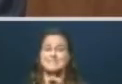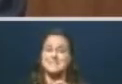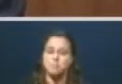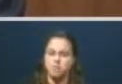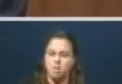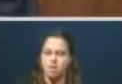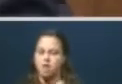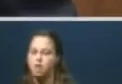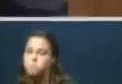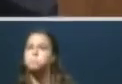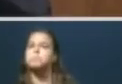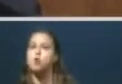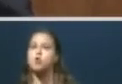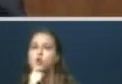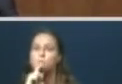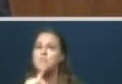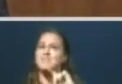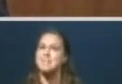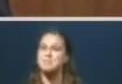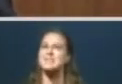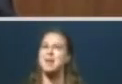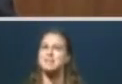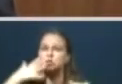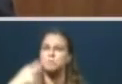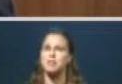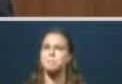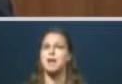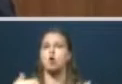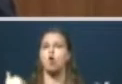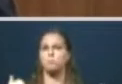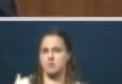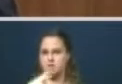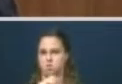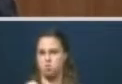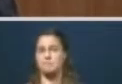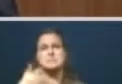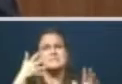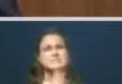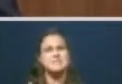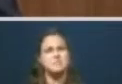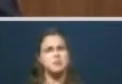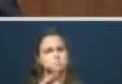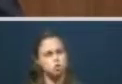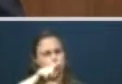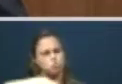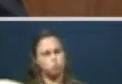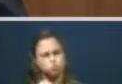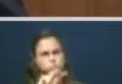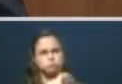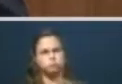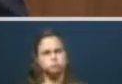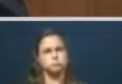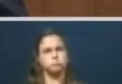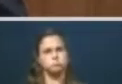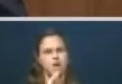basarse en todo caso en el coste efectivo de las nuevas competencias sin perjuicio de lo cual buscaremos también las fórmulas